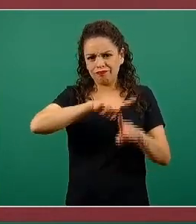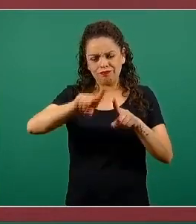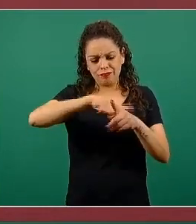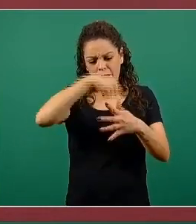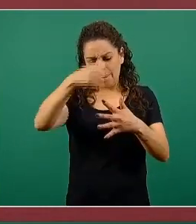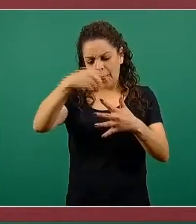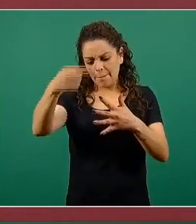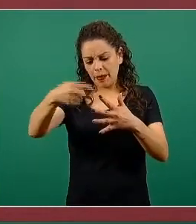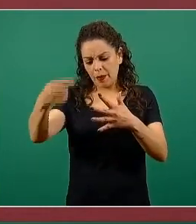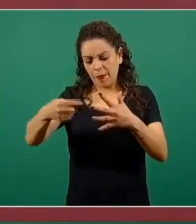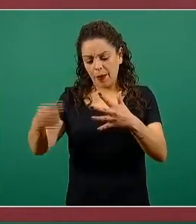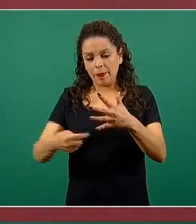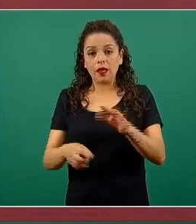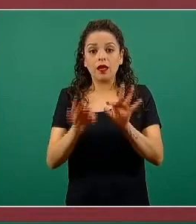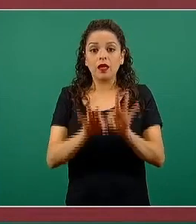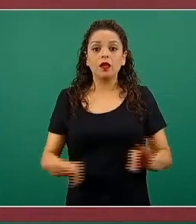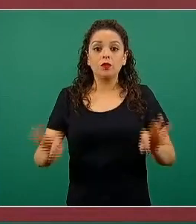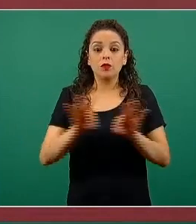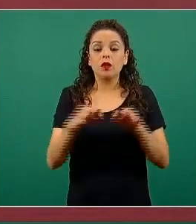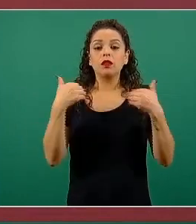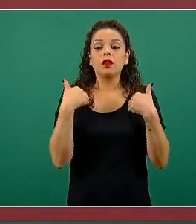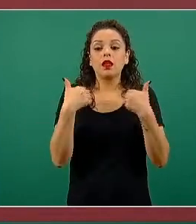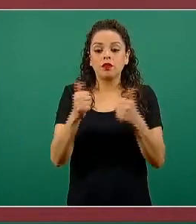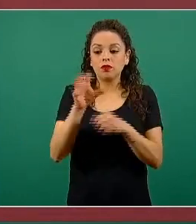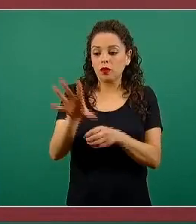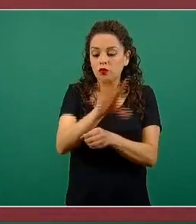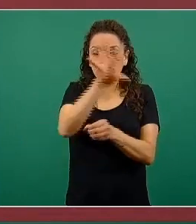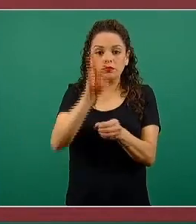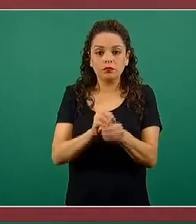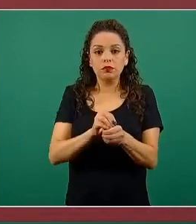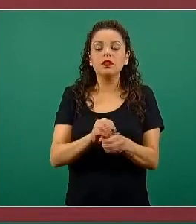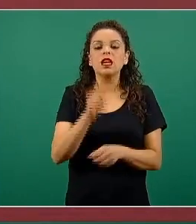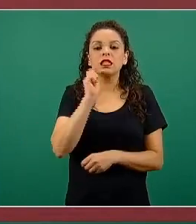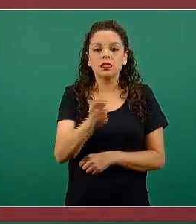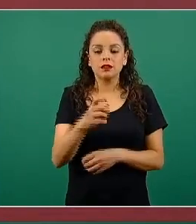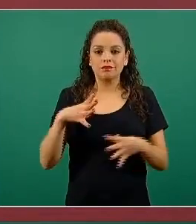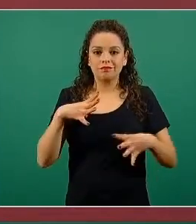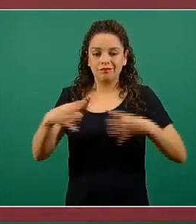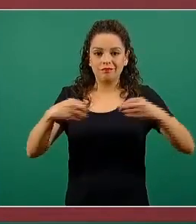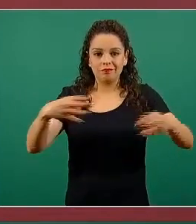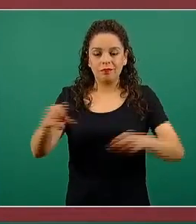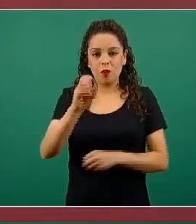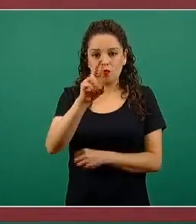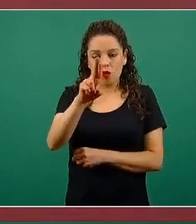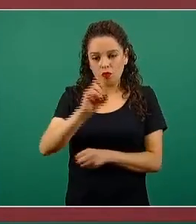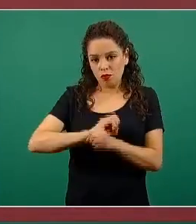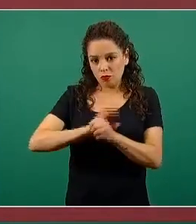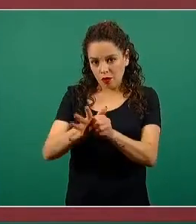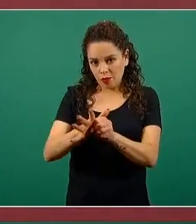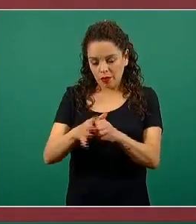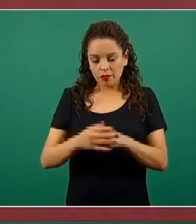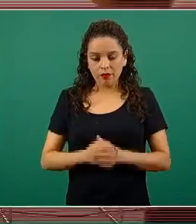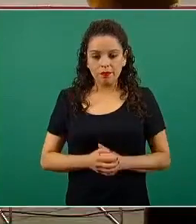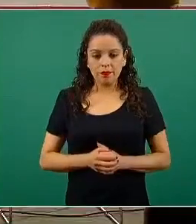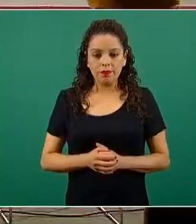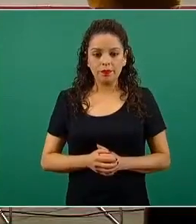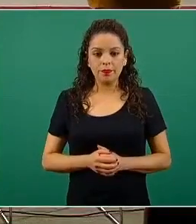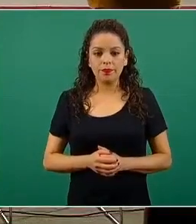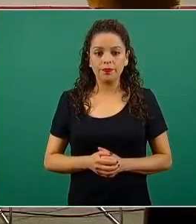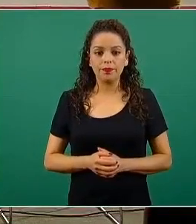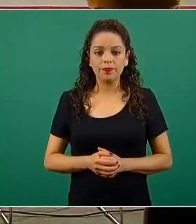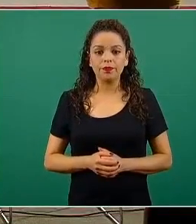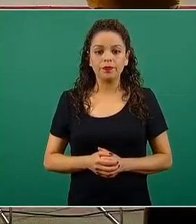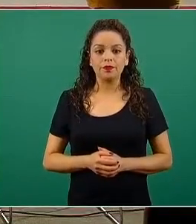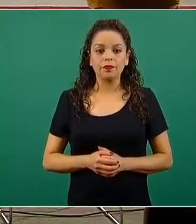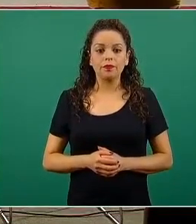conocimiento, relevantes para entender de manera integral la epidemia de COVID, la respuesta de un Estado nacional, en este caso el Estado